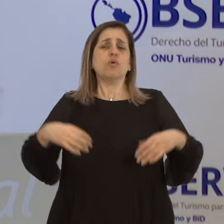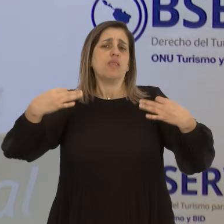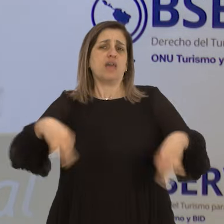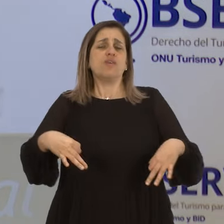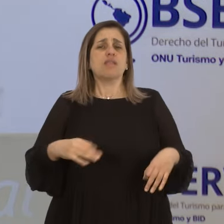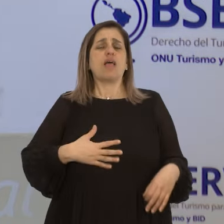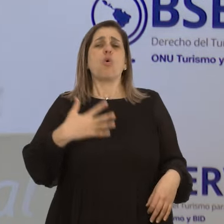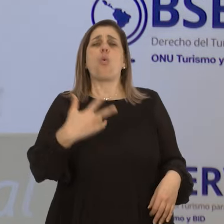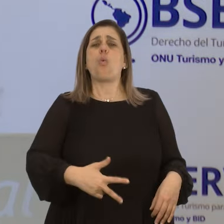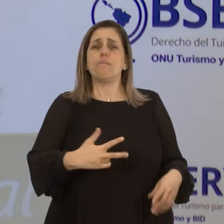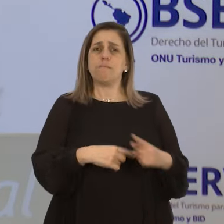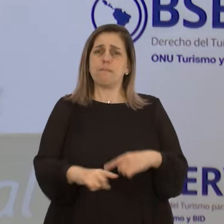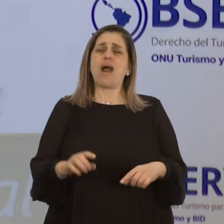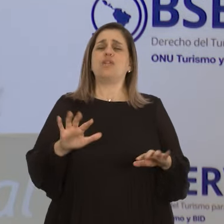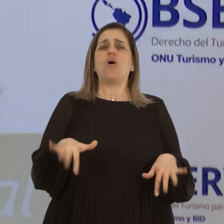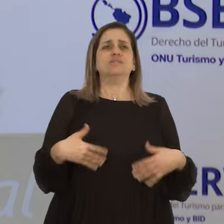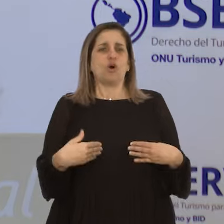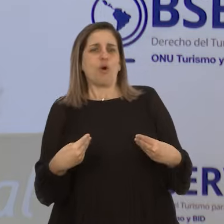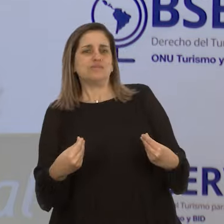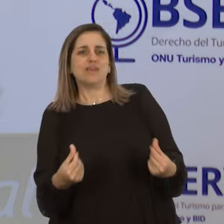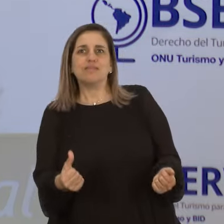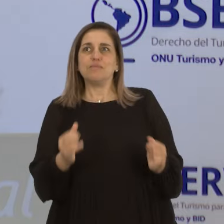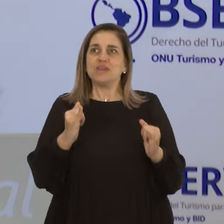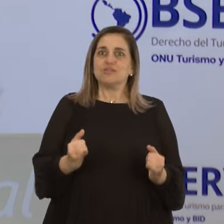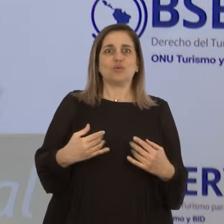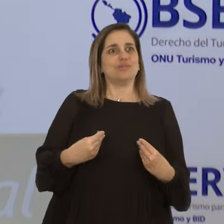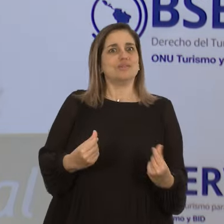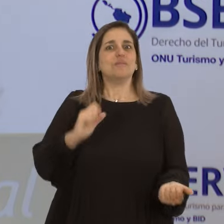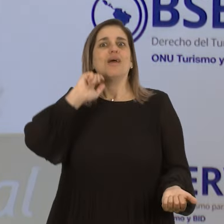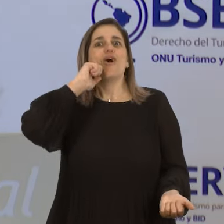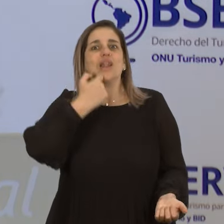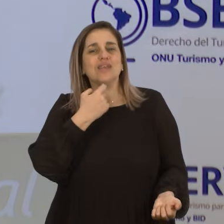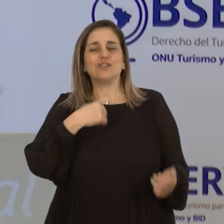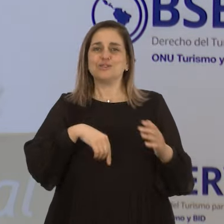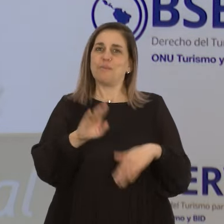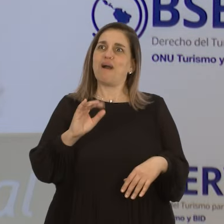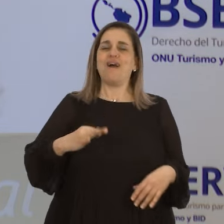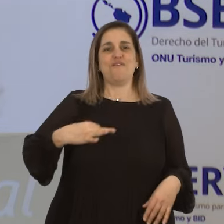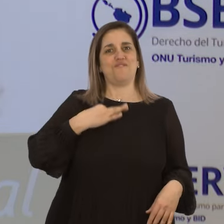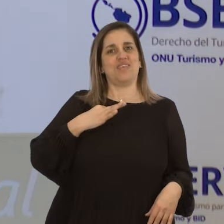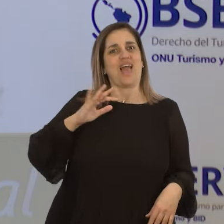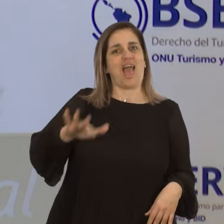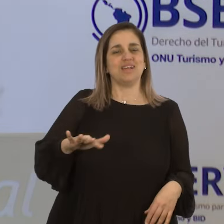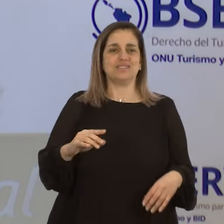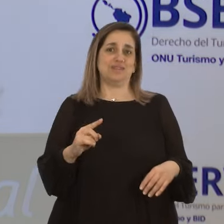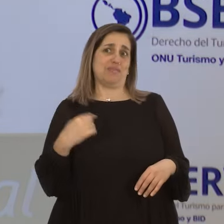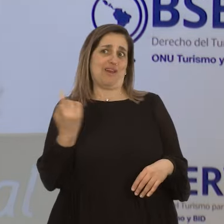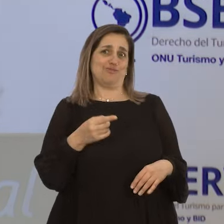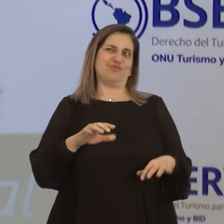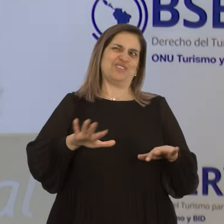porque esencialmente el ser humano vive de sentimientos, y esos sentimientos, cuando son los lindos, son los que